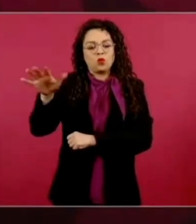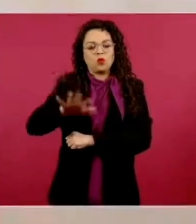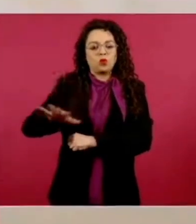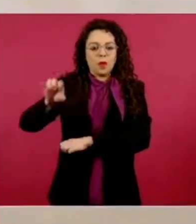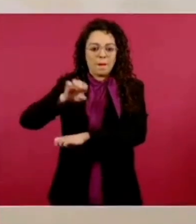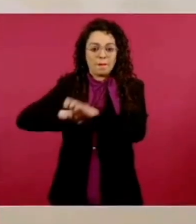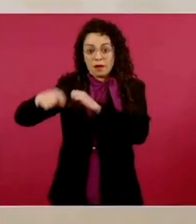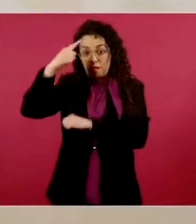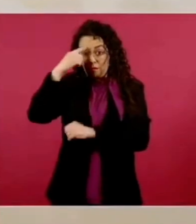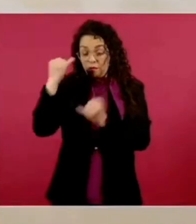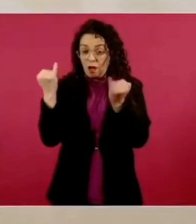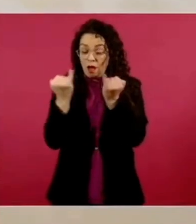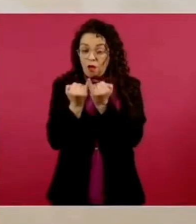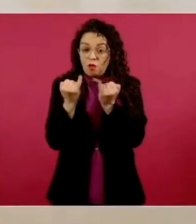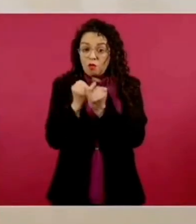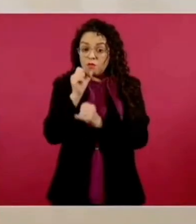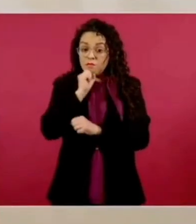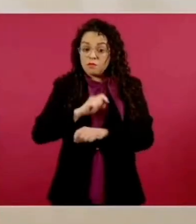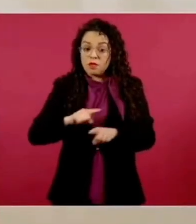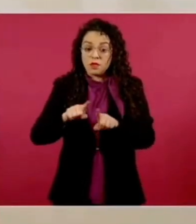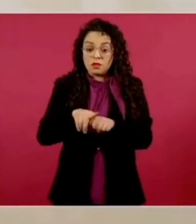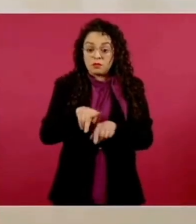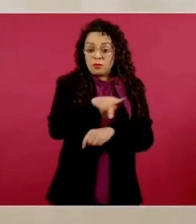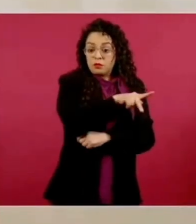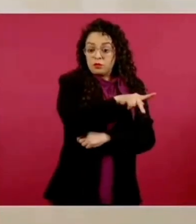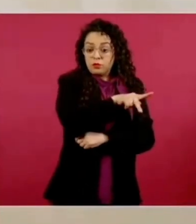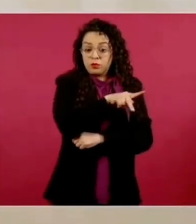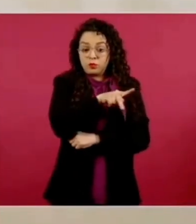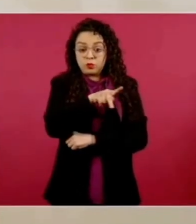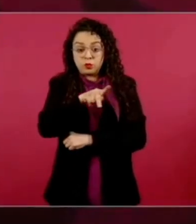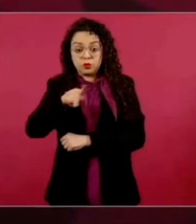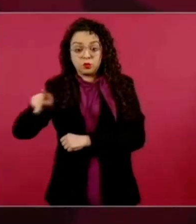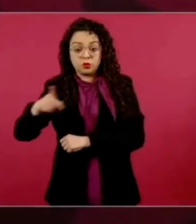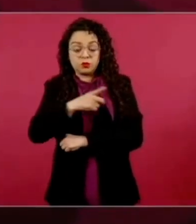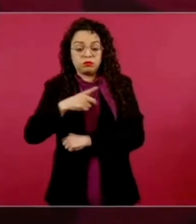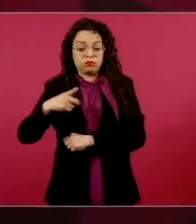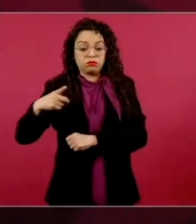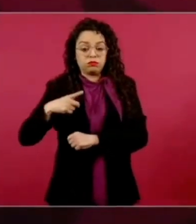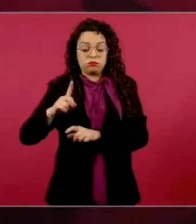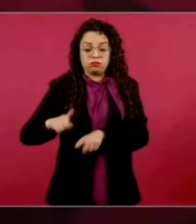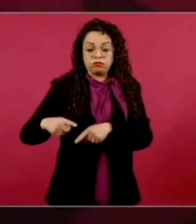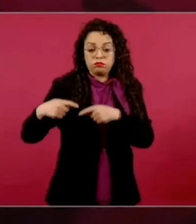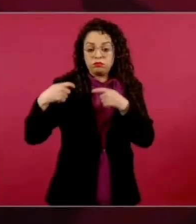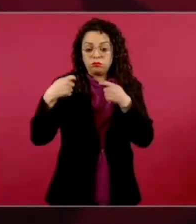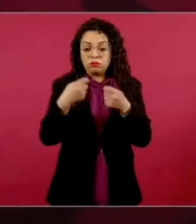y en la mayoría de los casos un trato